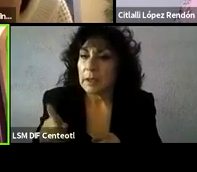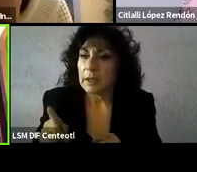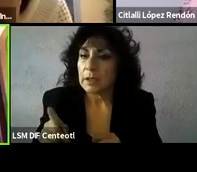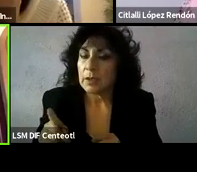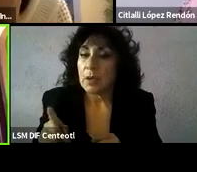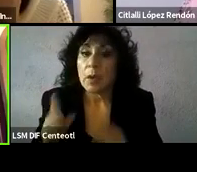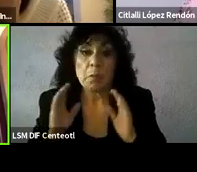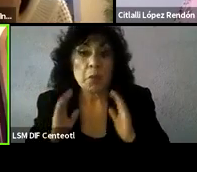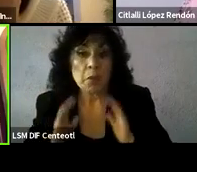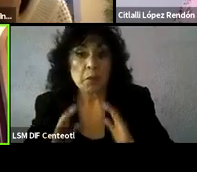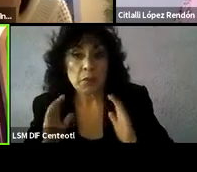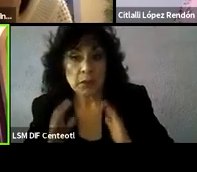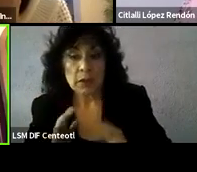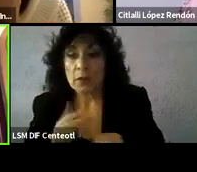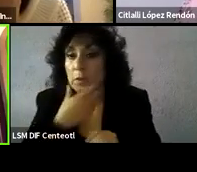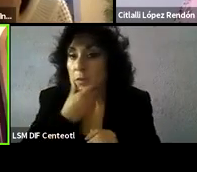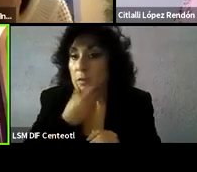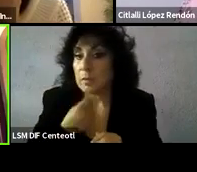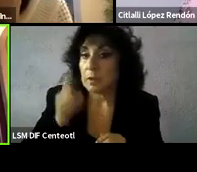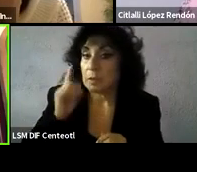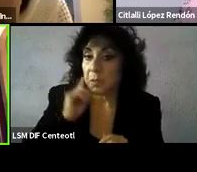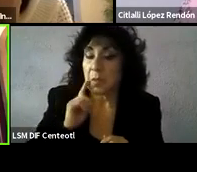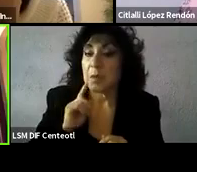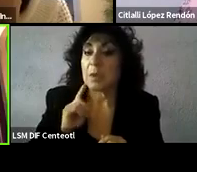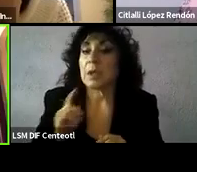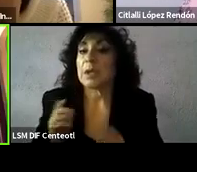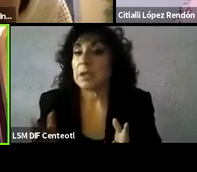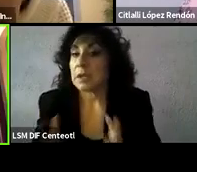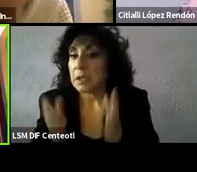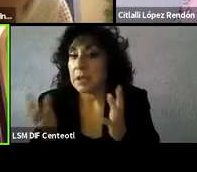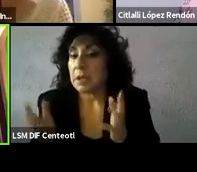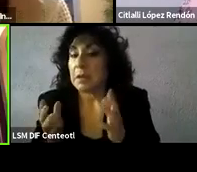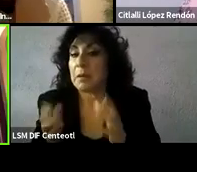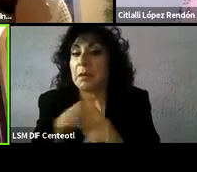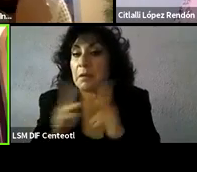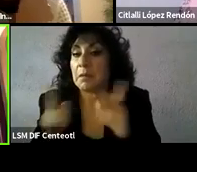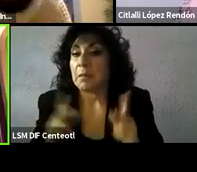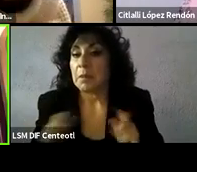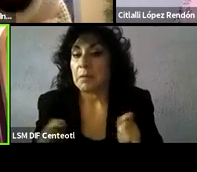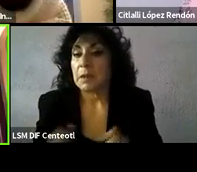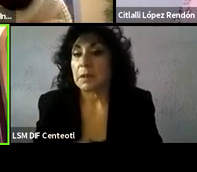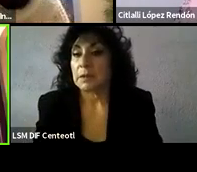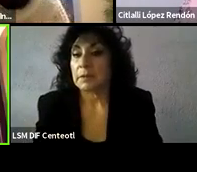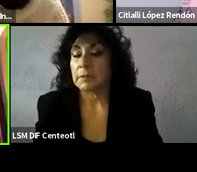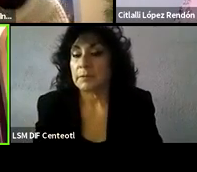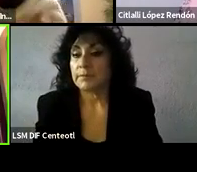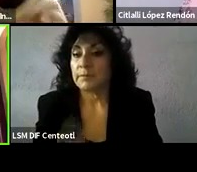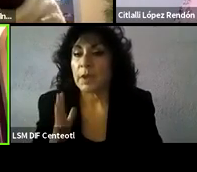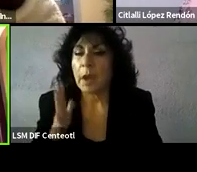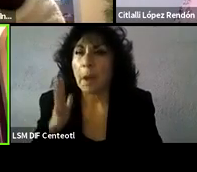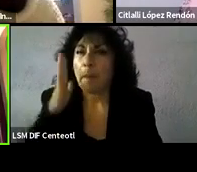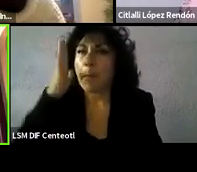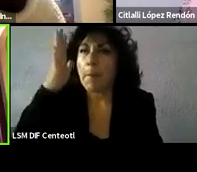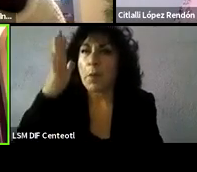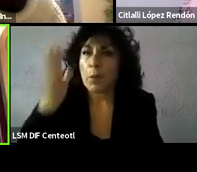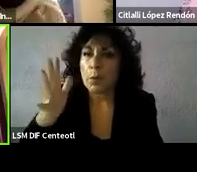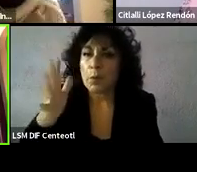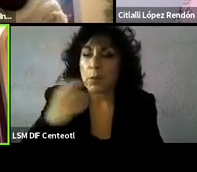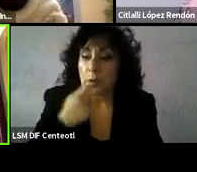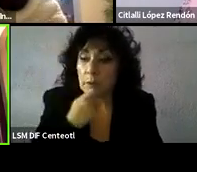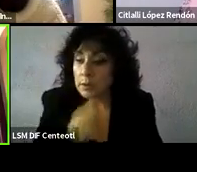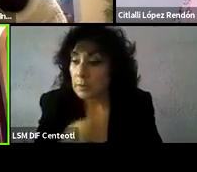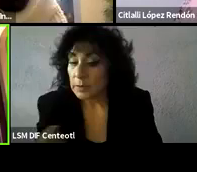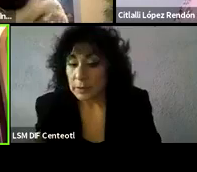y ciudadanas, ¿no? ¿De qué sirve? En que realmente podamos pensar no en el futuro de estos niños y niñas que